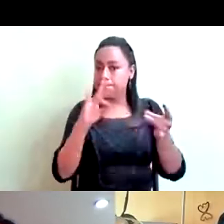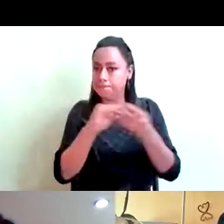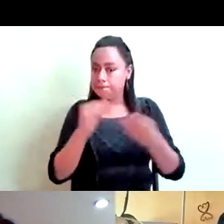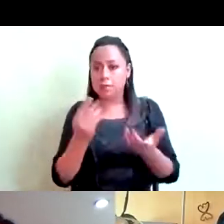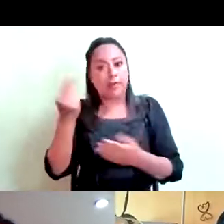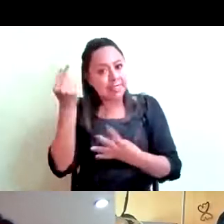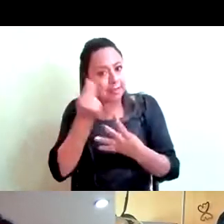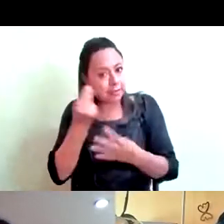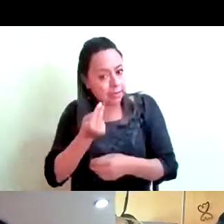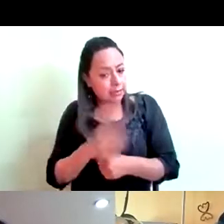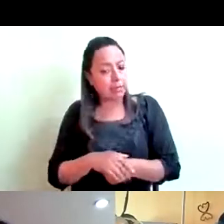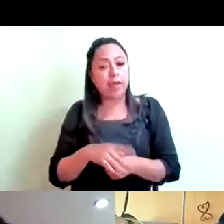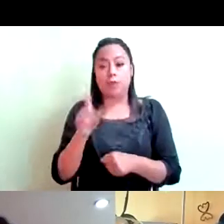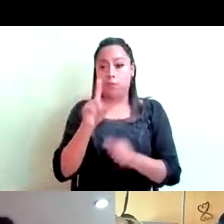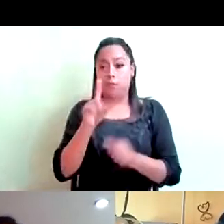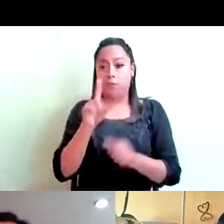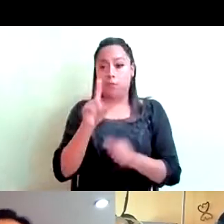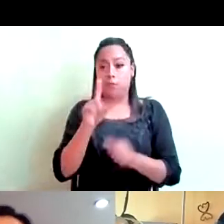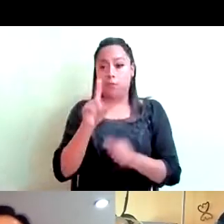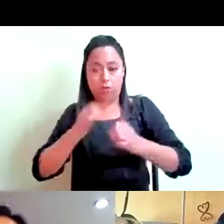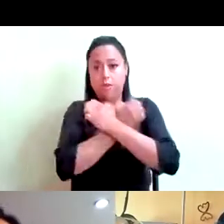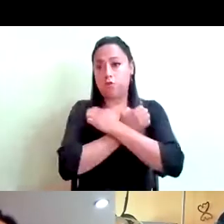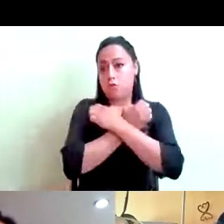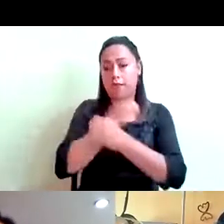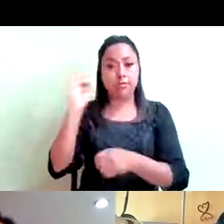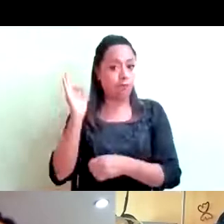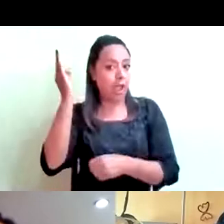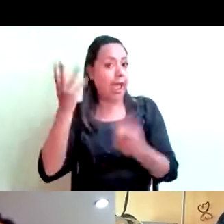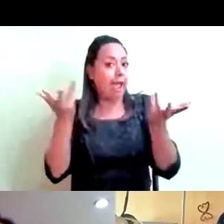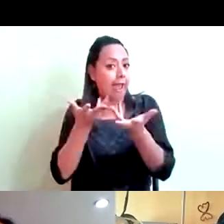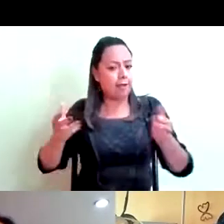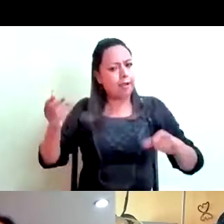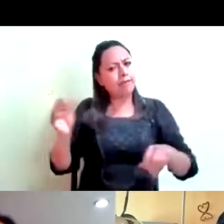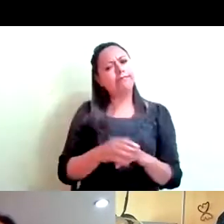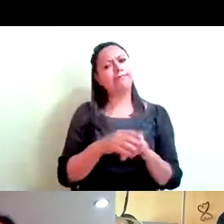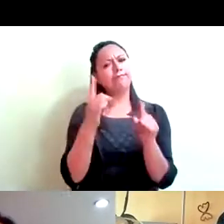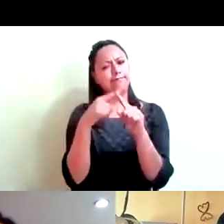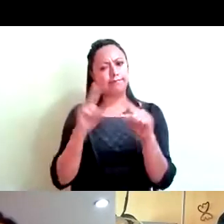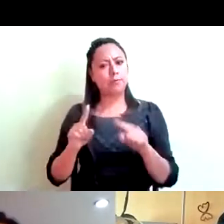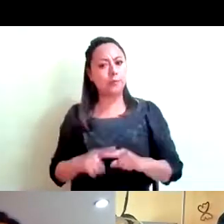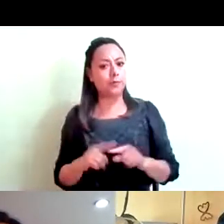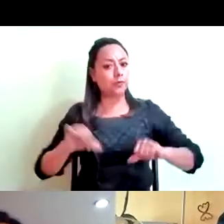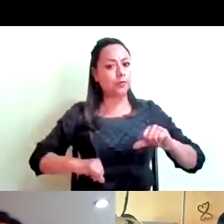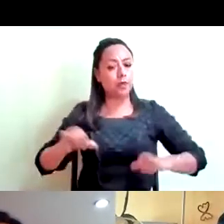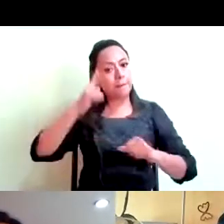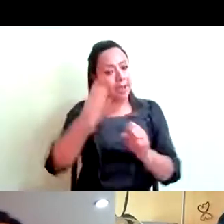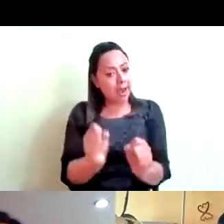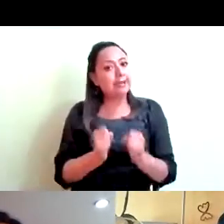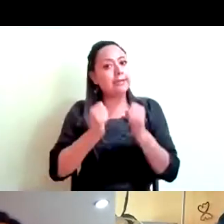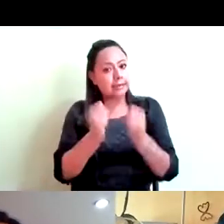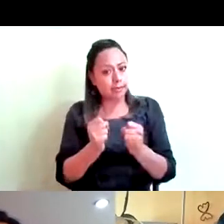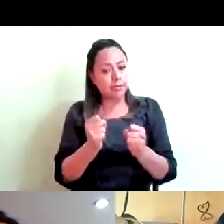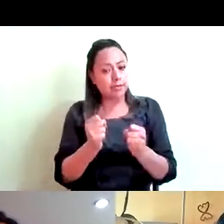de que la Autoridad Educativa Federal realice acciones tendientes a reforzar la inspección